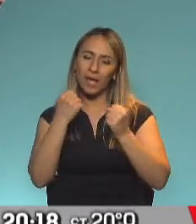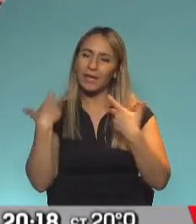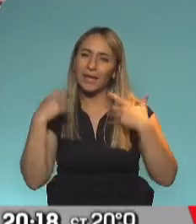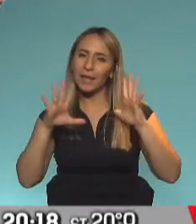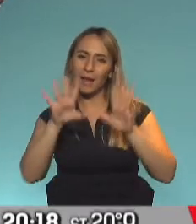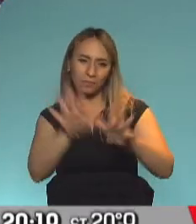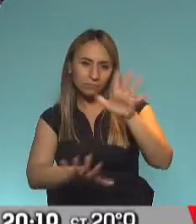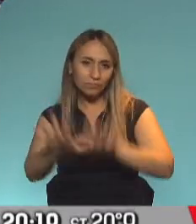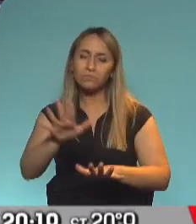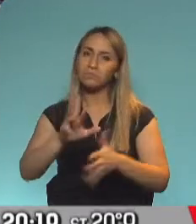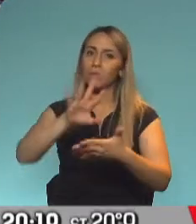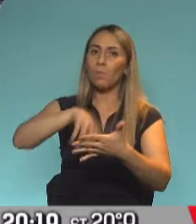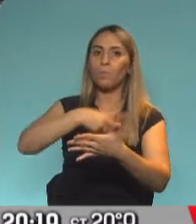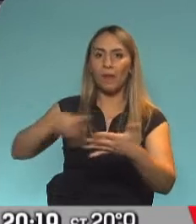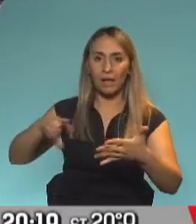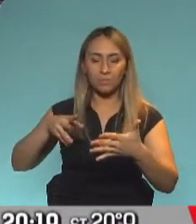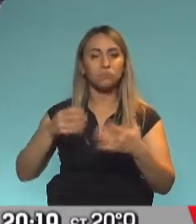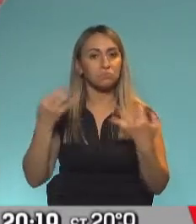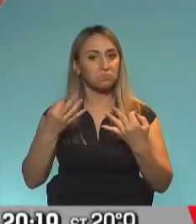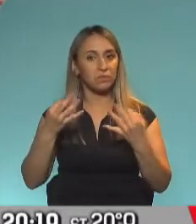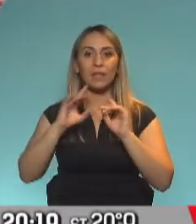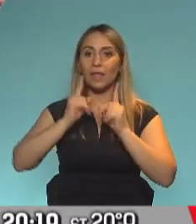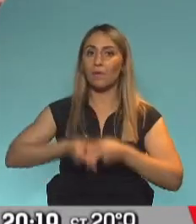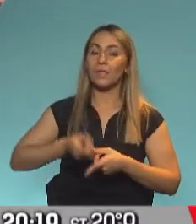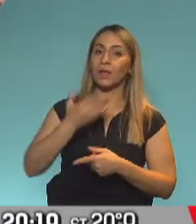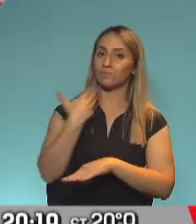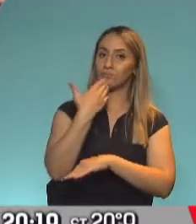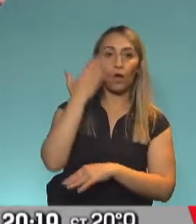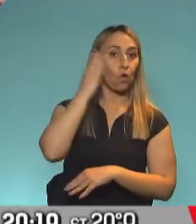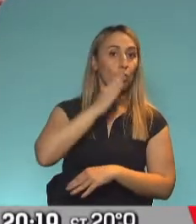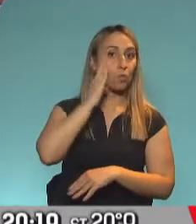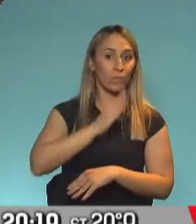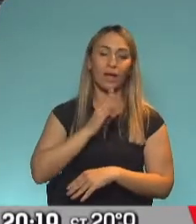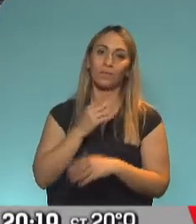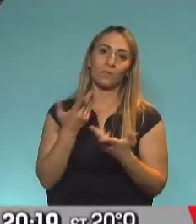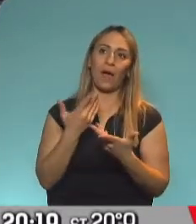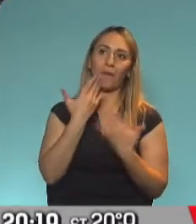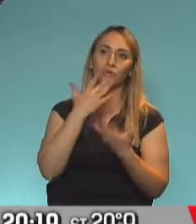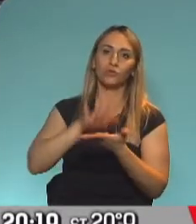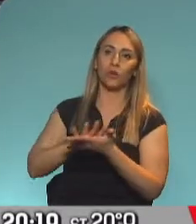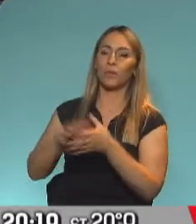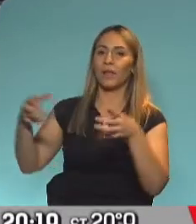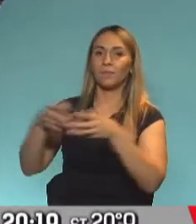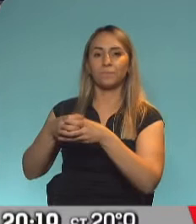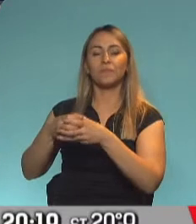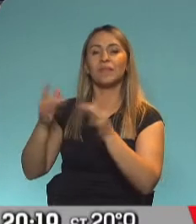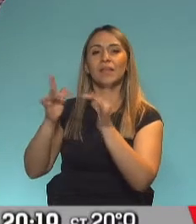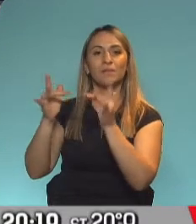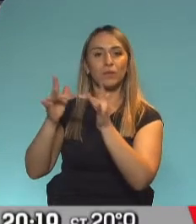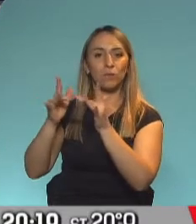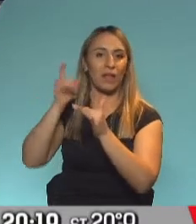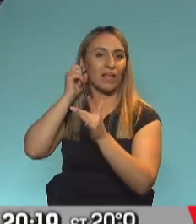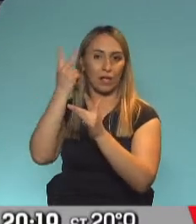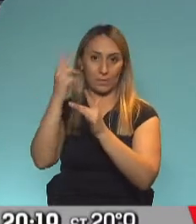para el país. También se pronunció Guzmán. Guzmán justamente en el marco del G20 hablando del Fondo Monetario una vez que